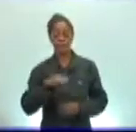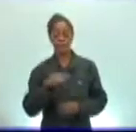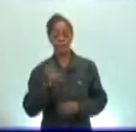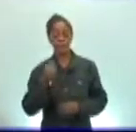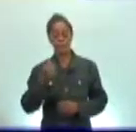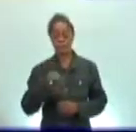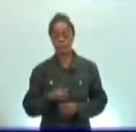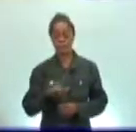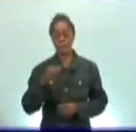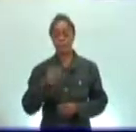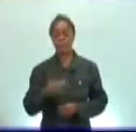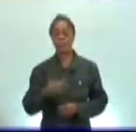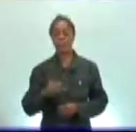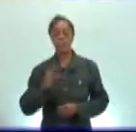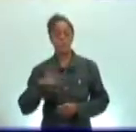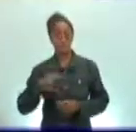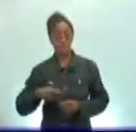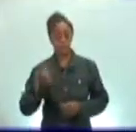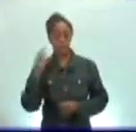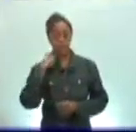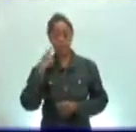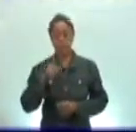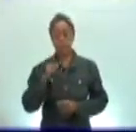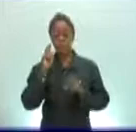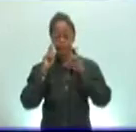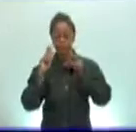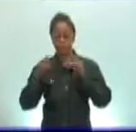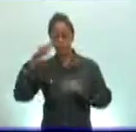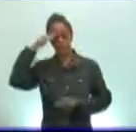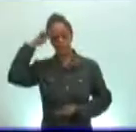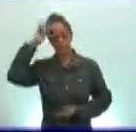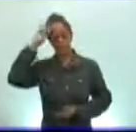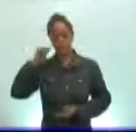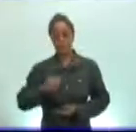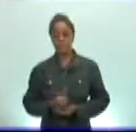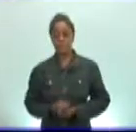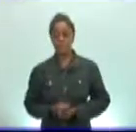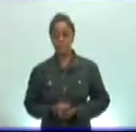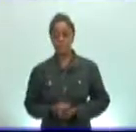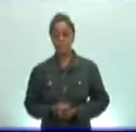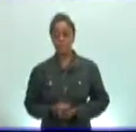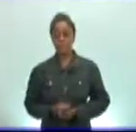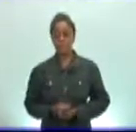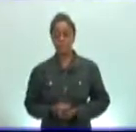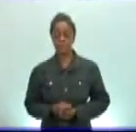situación que durante esos años vivieron los cubanos.